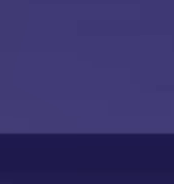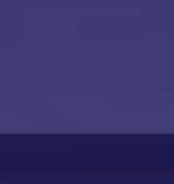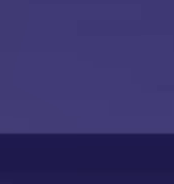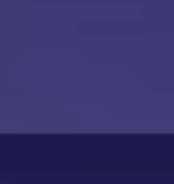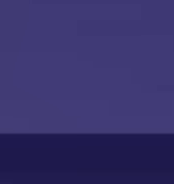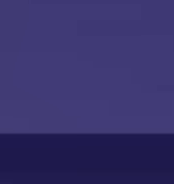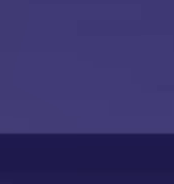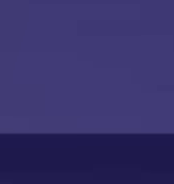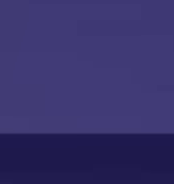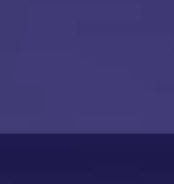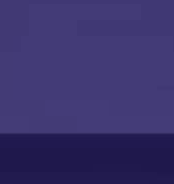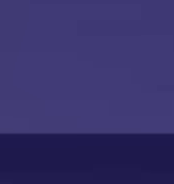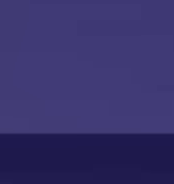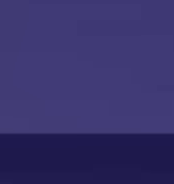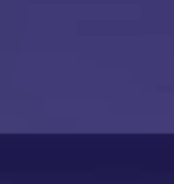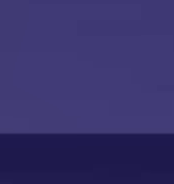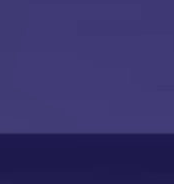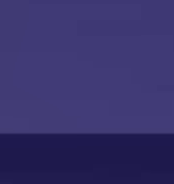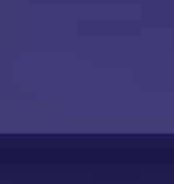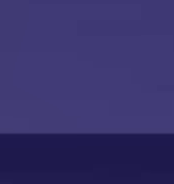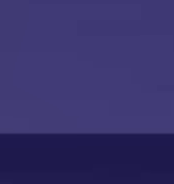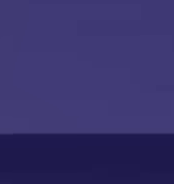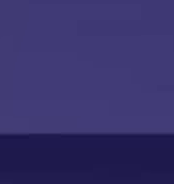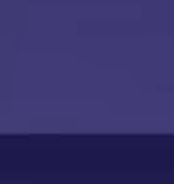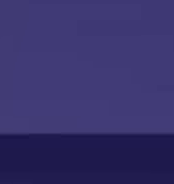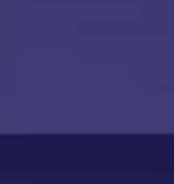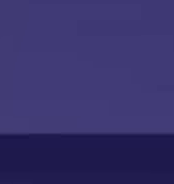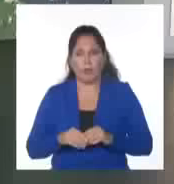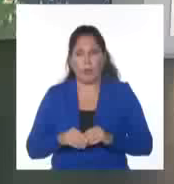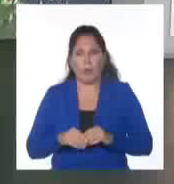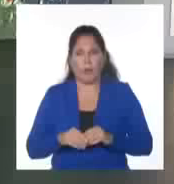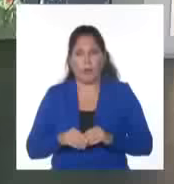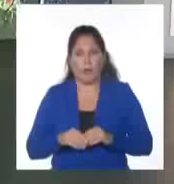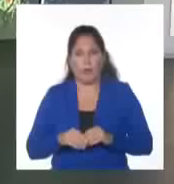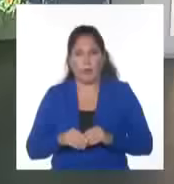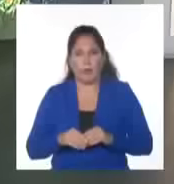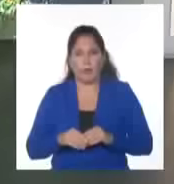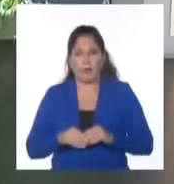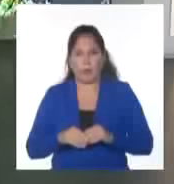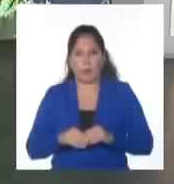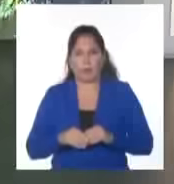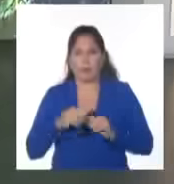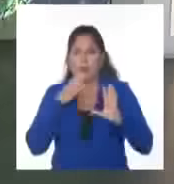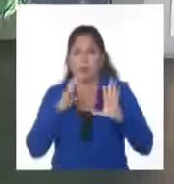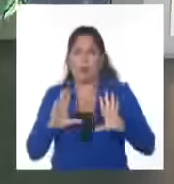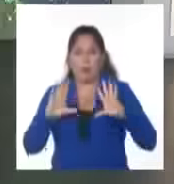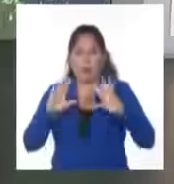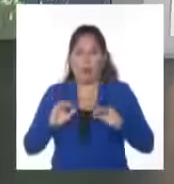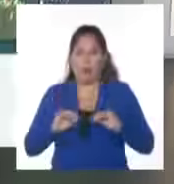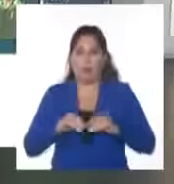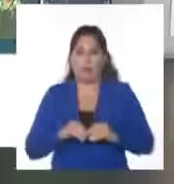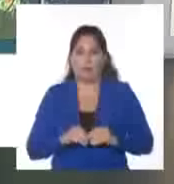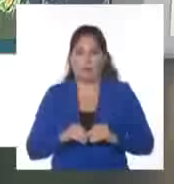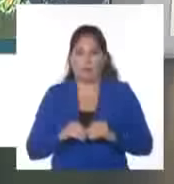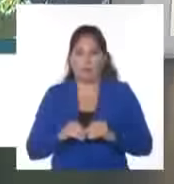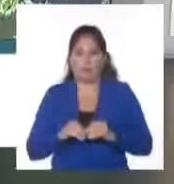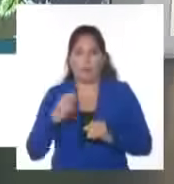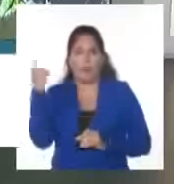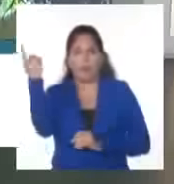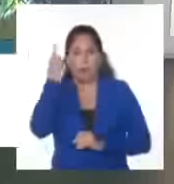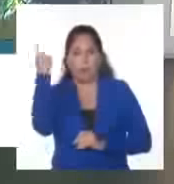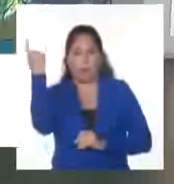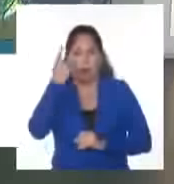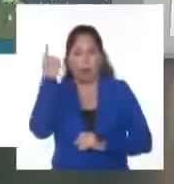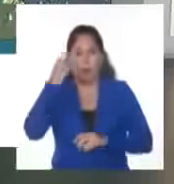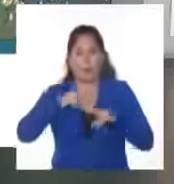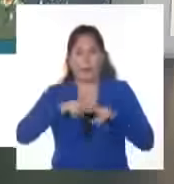sobre esta tormenta tropical. Cómo no, con mucho gusto. Muy buenas noches. Bueno, aquí lo tenemos. Tenemos a la tormenta tropical